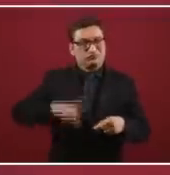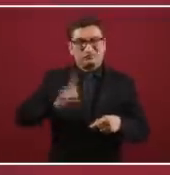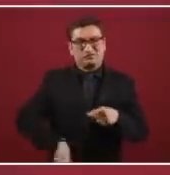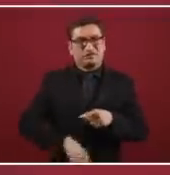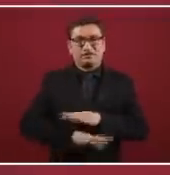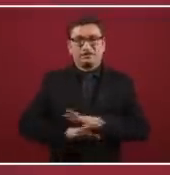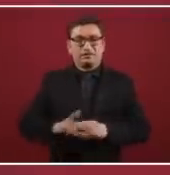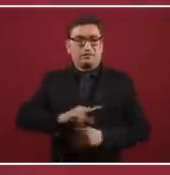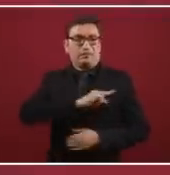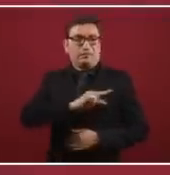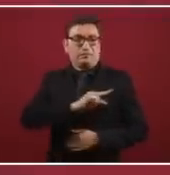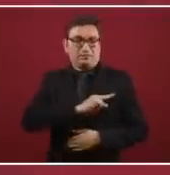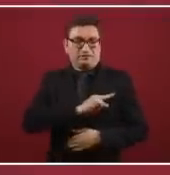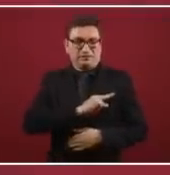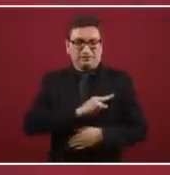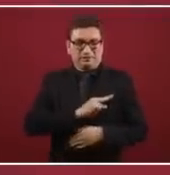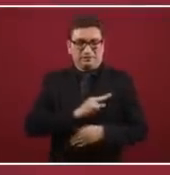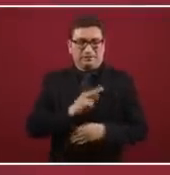que se dividiera